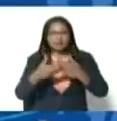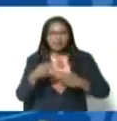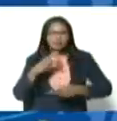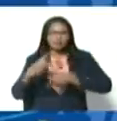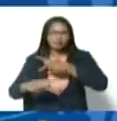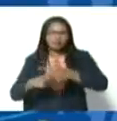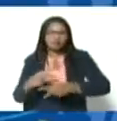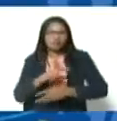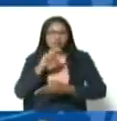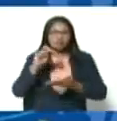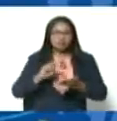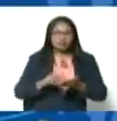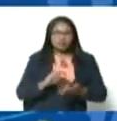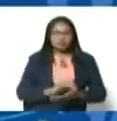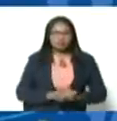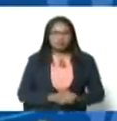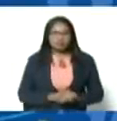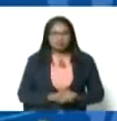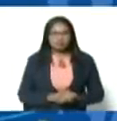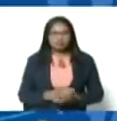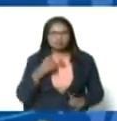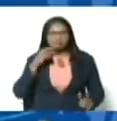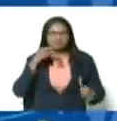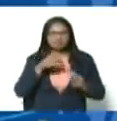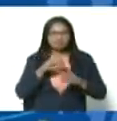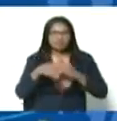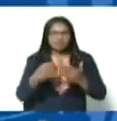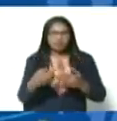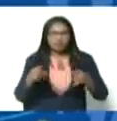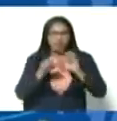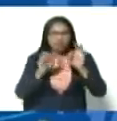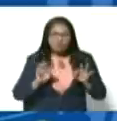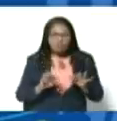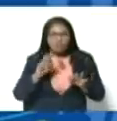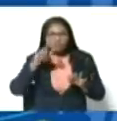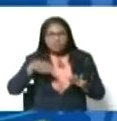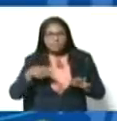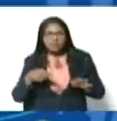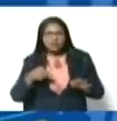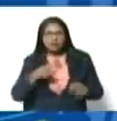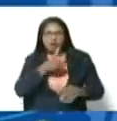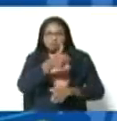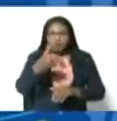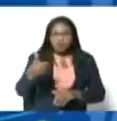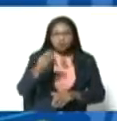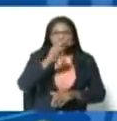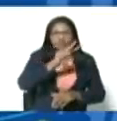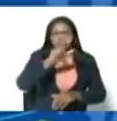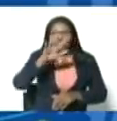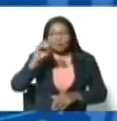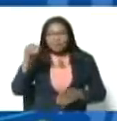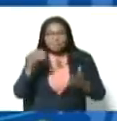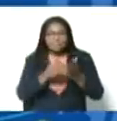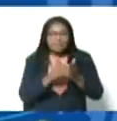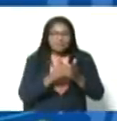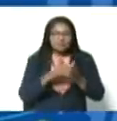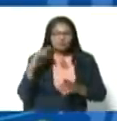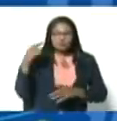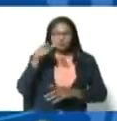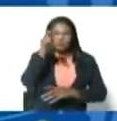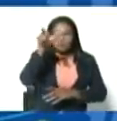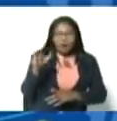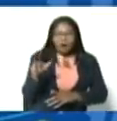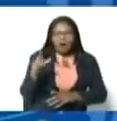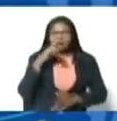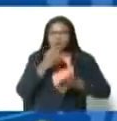las 17 importadoras de productos especializados para llegar a cada uno de los 250 mil transportistas que tenemos hasta